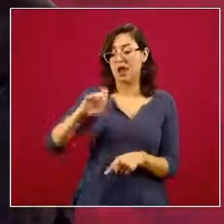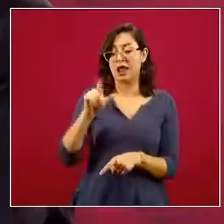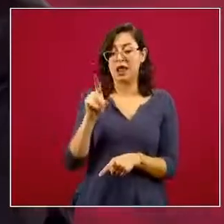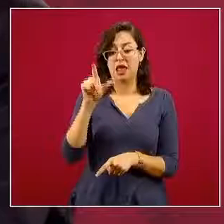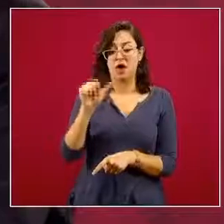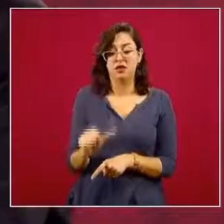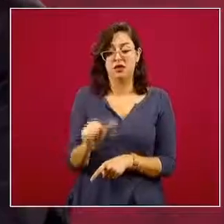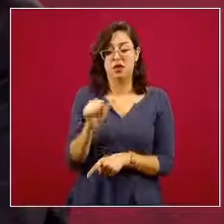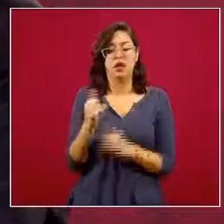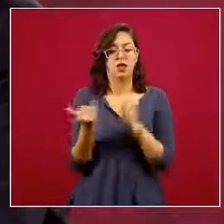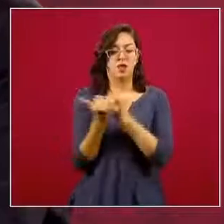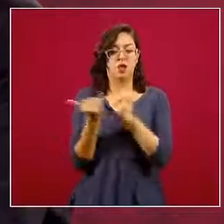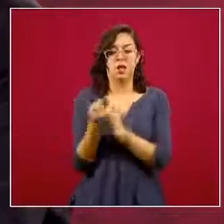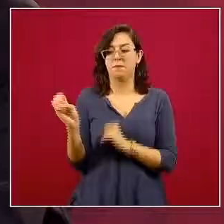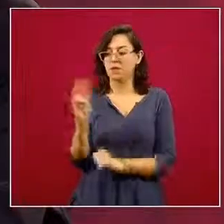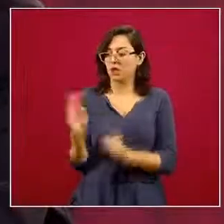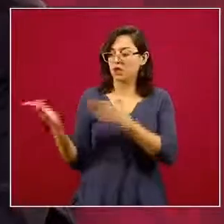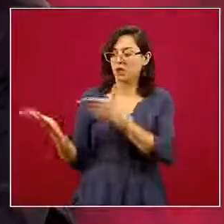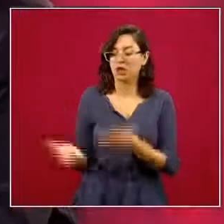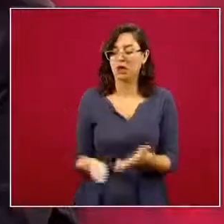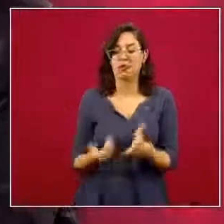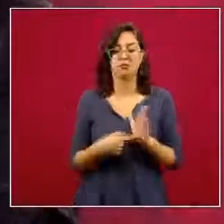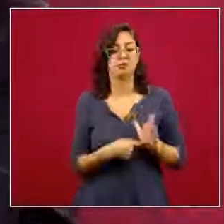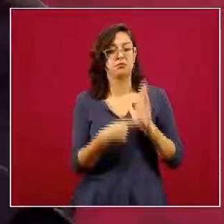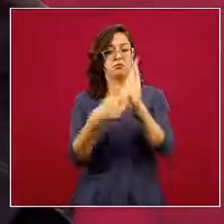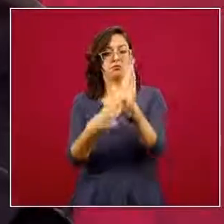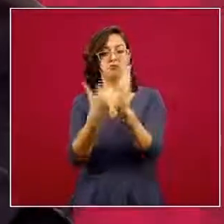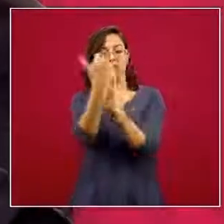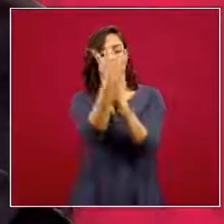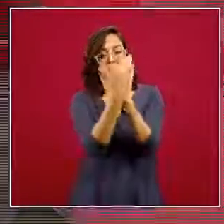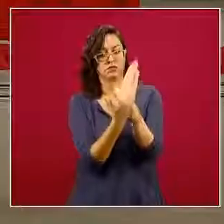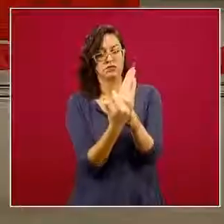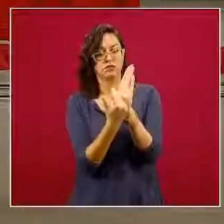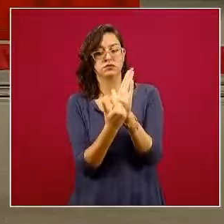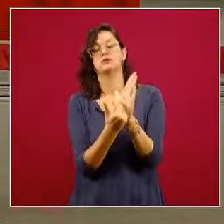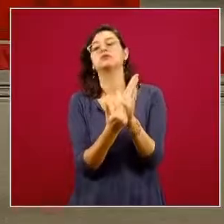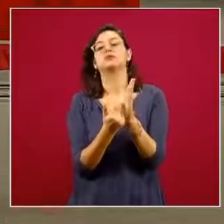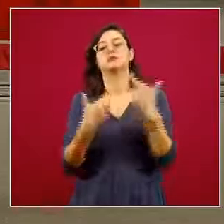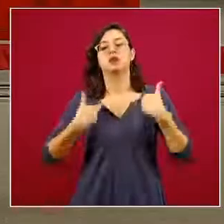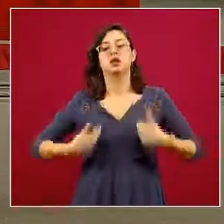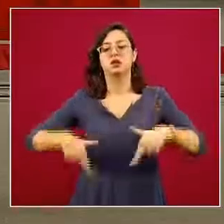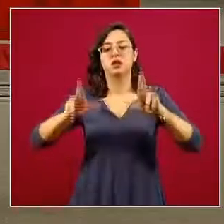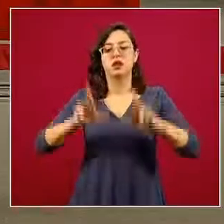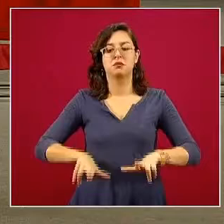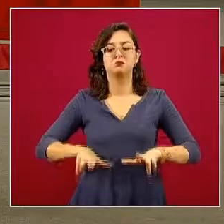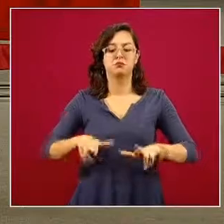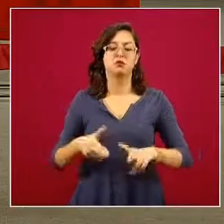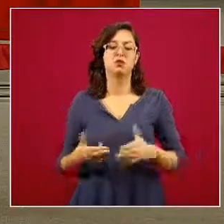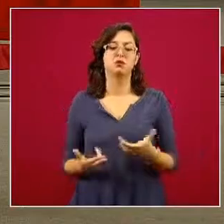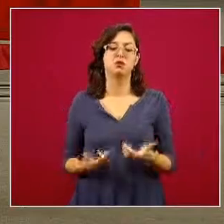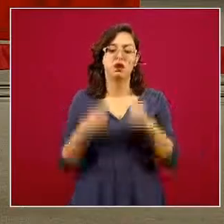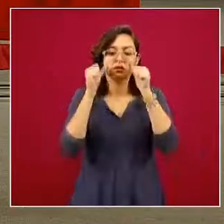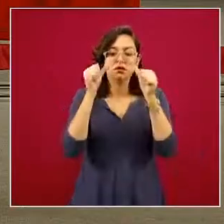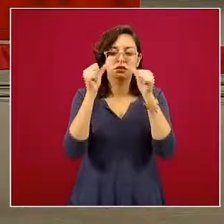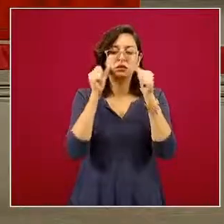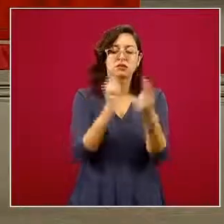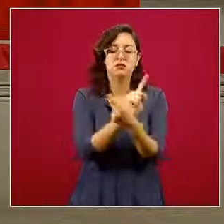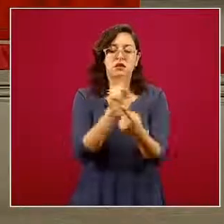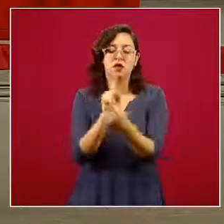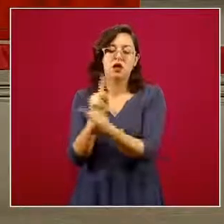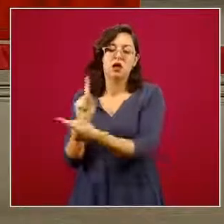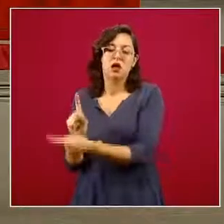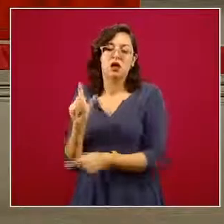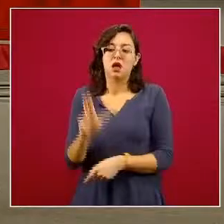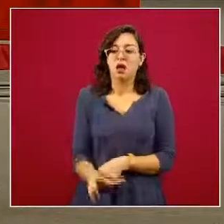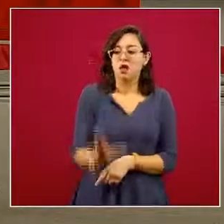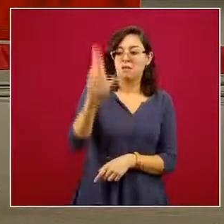misma mañana del miércoles cuando vino ella, es precisamente una de las representaciones de este modelo de atención. El martes